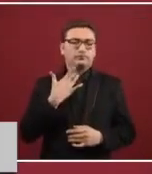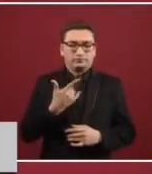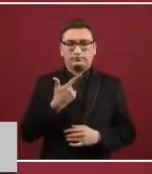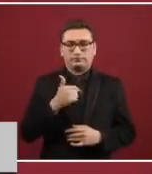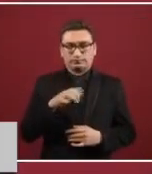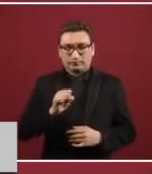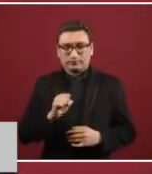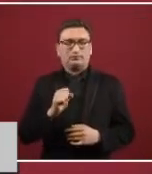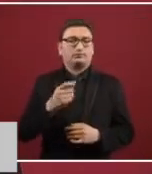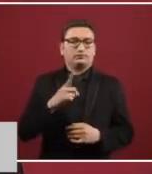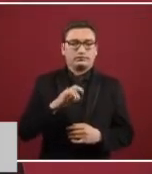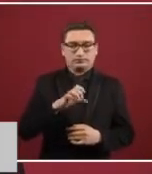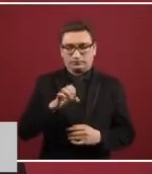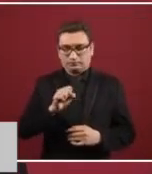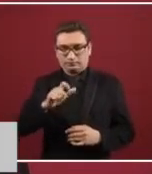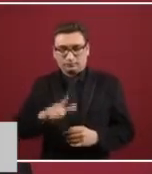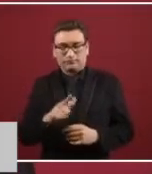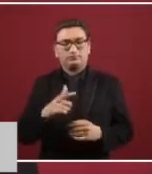humanos.